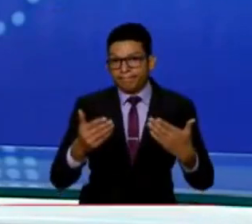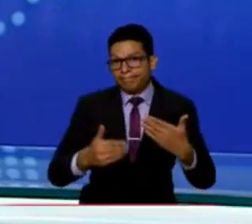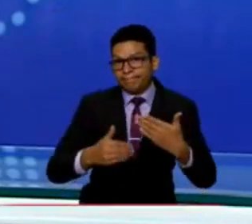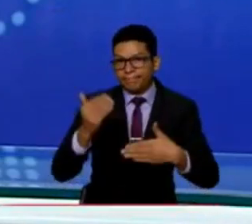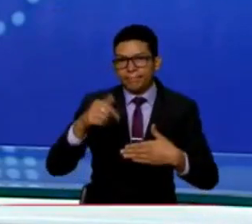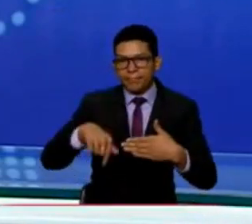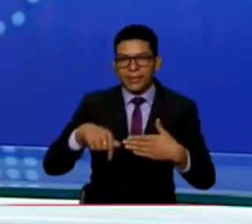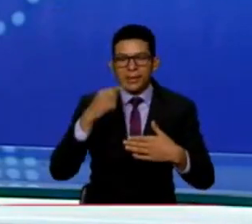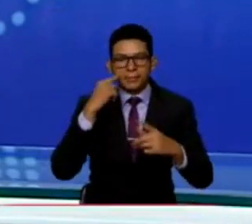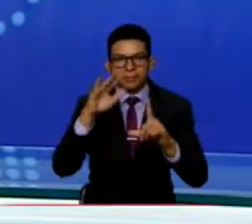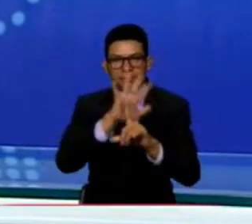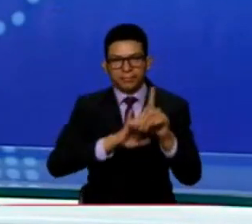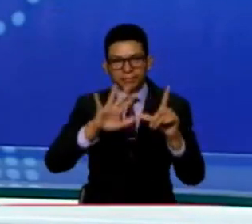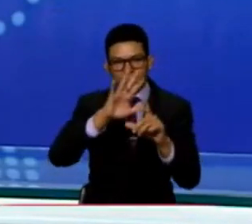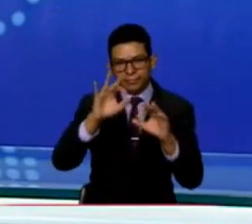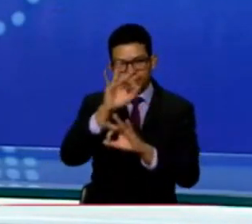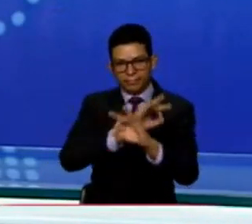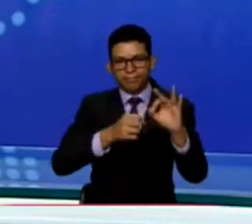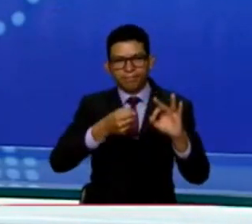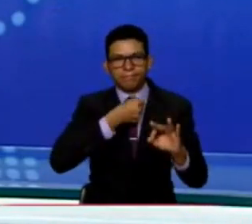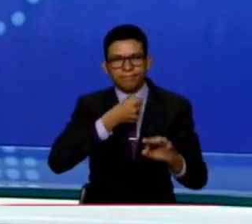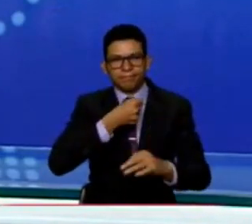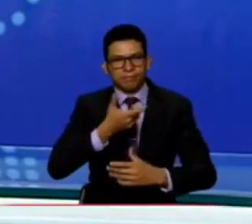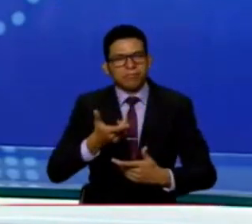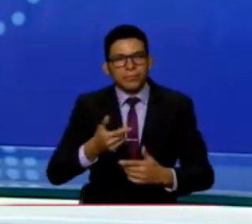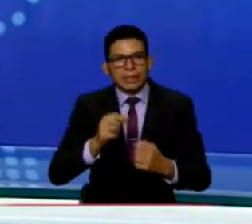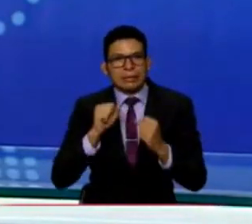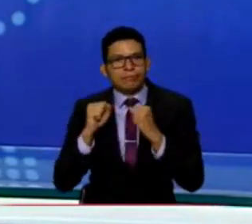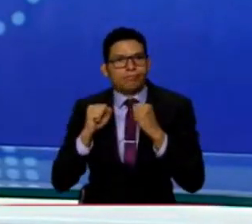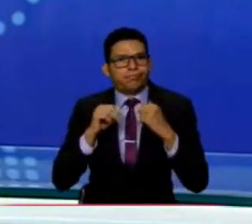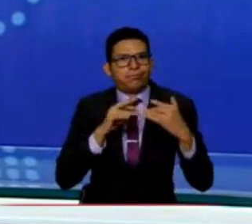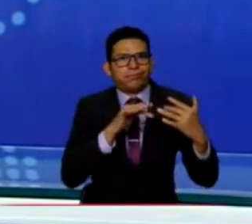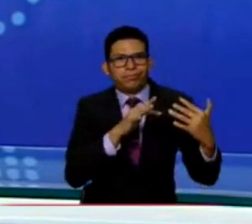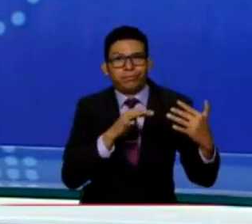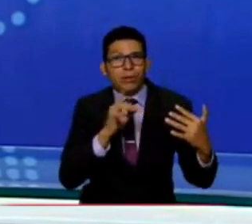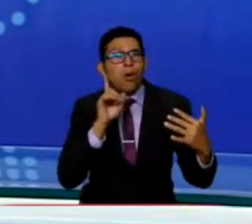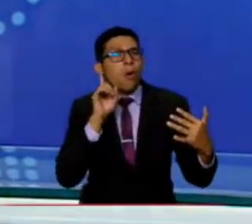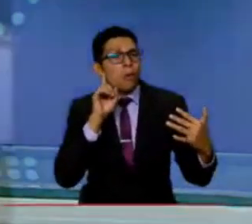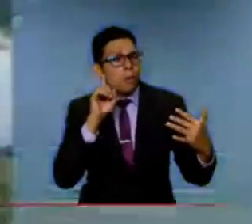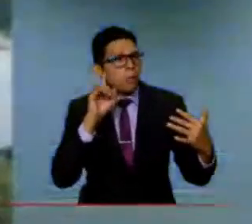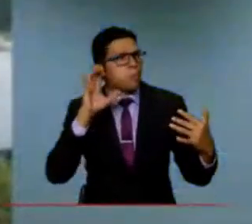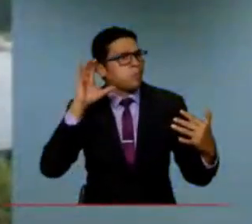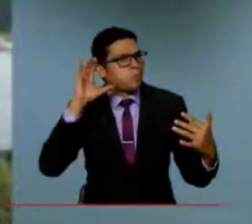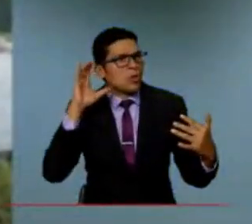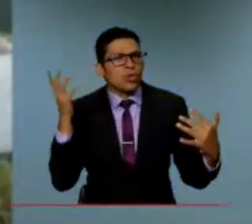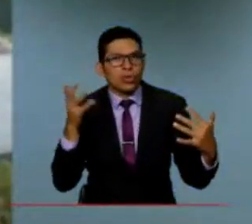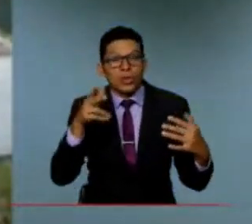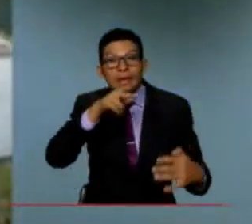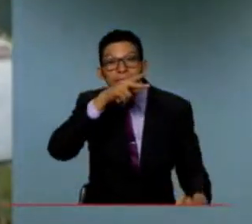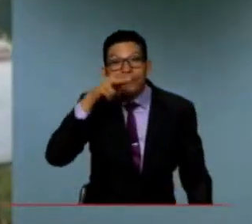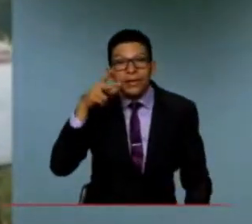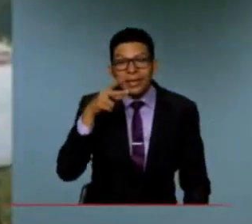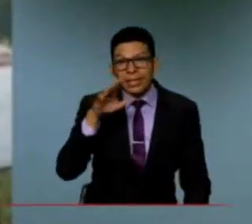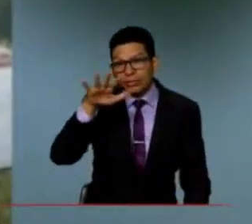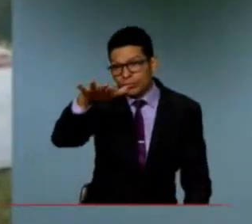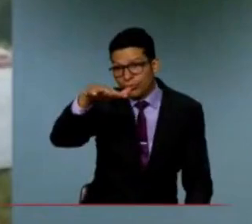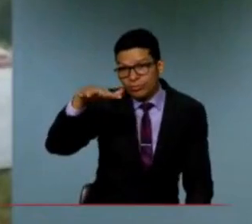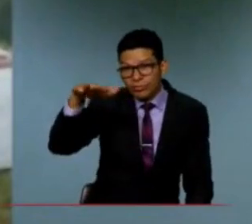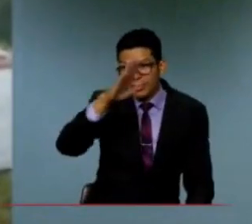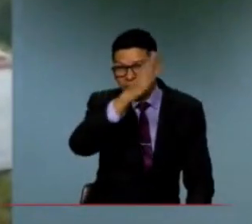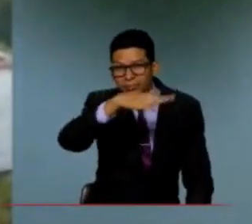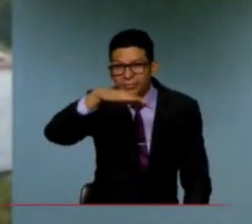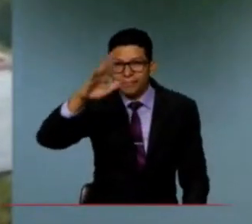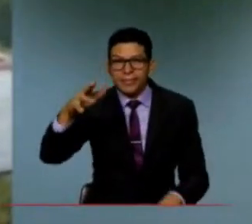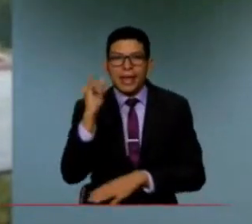Comenzamos esta emisión de Telepacífico Noticias con los enfrentamientos que se registran a esta hora en zona rural de Jamundí. El